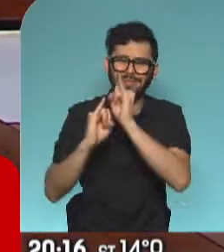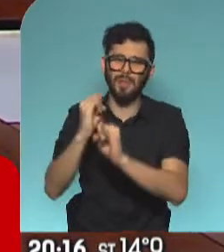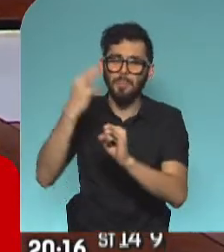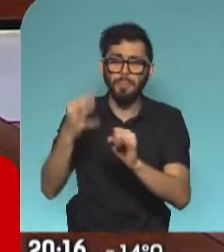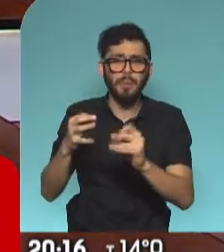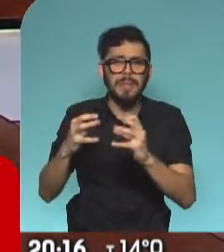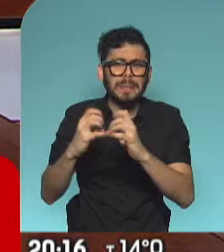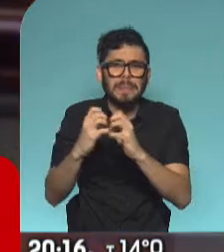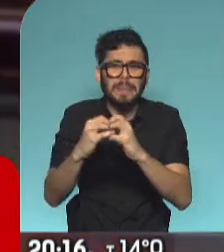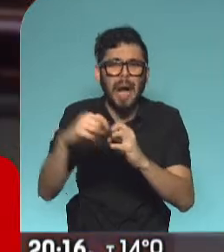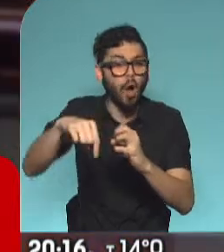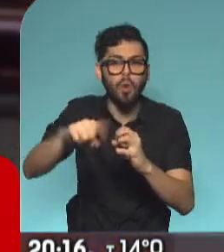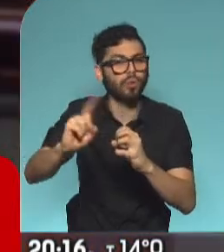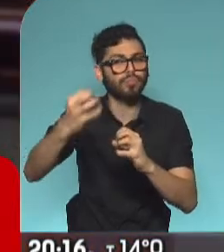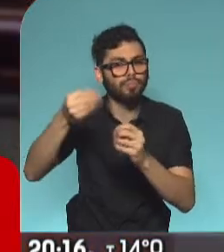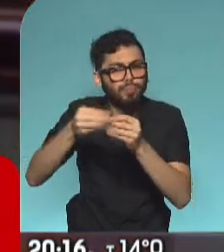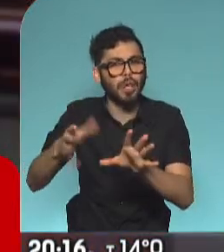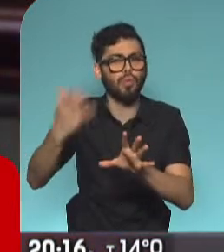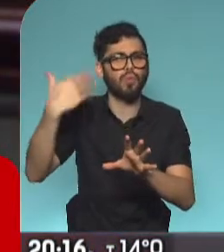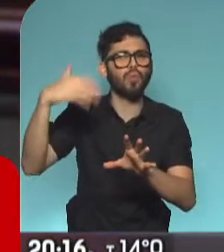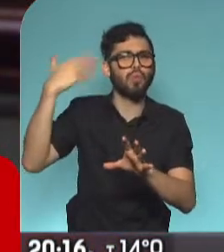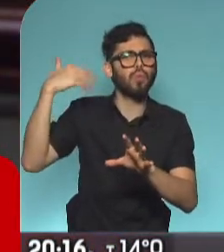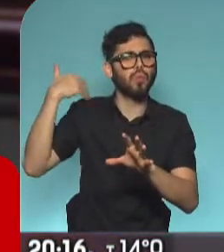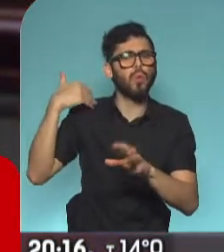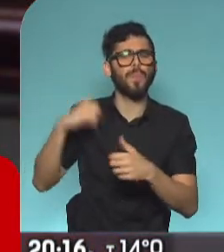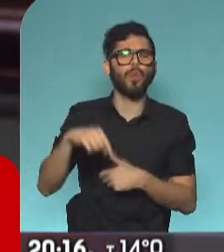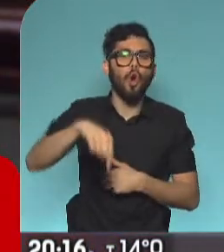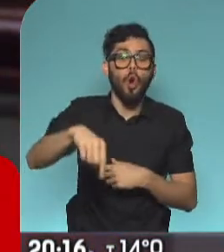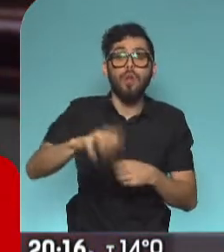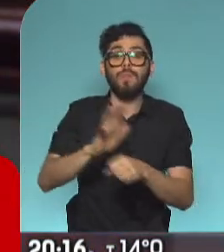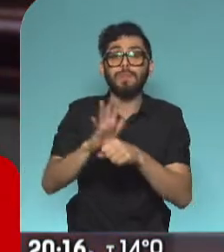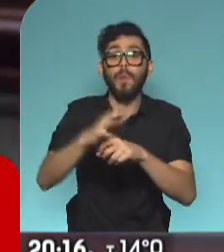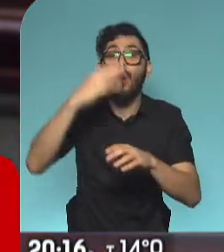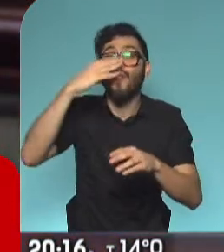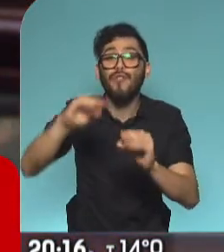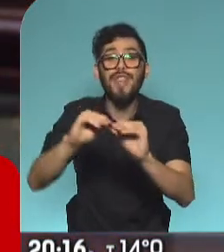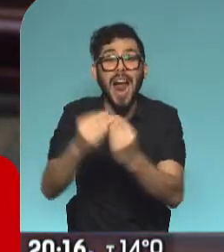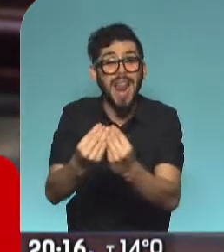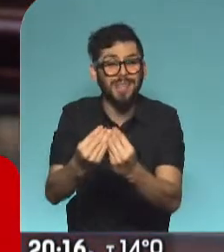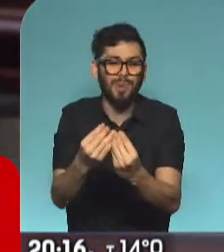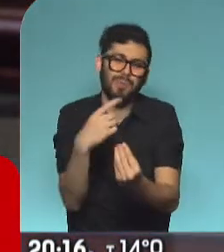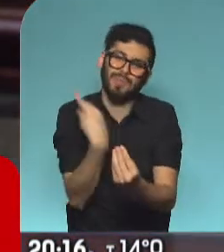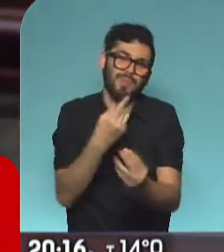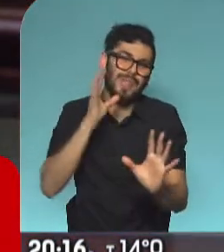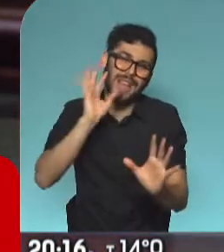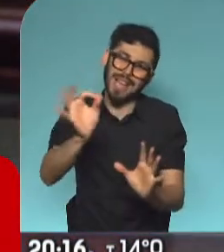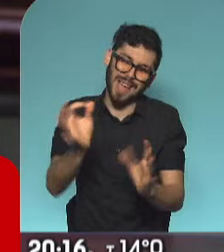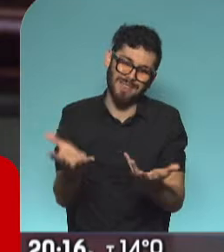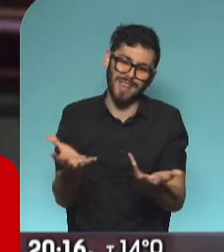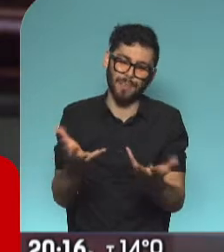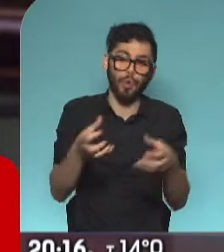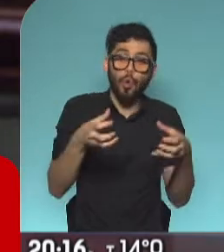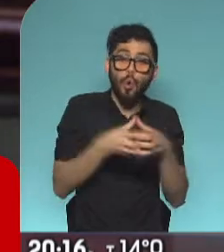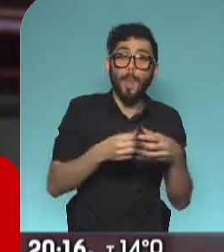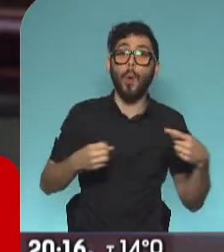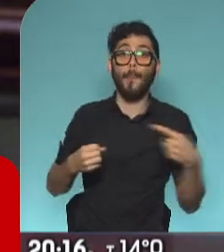Ariel. Y bueno, por supuesto, lo que sucedió hoy fue una crónica con un final completamente anunciado. Ya se sabía que la oposición